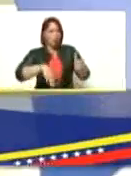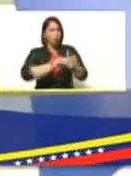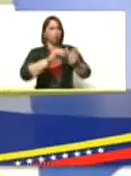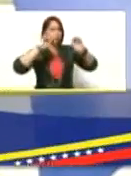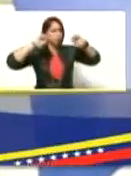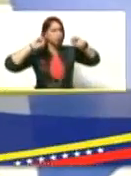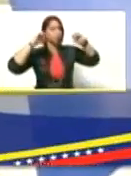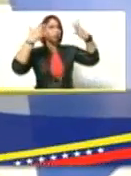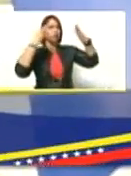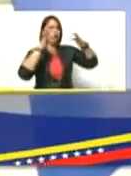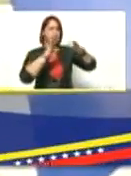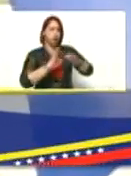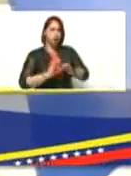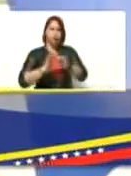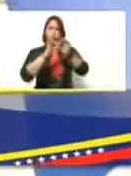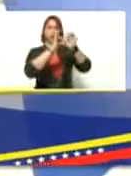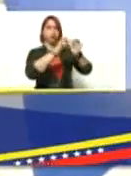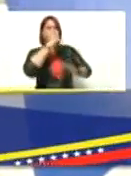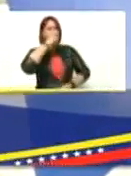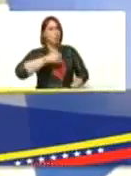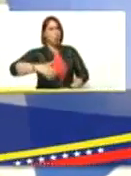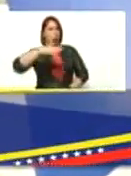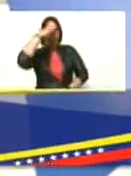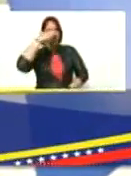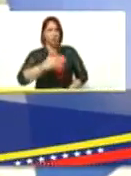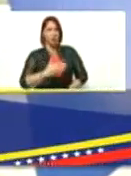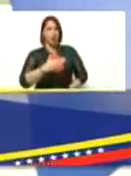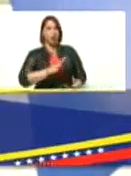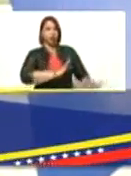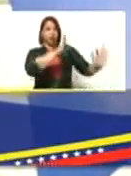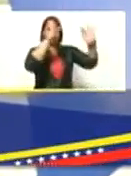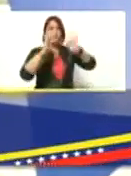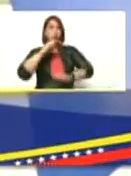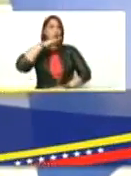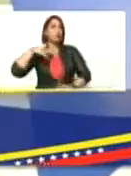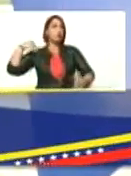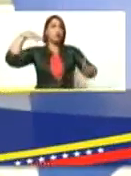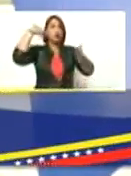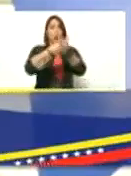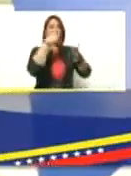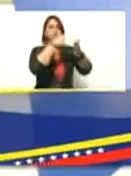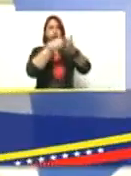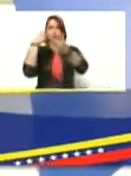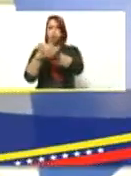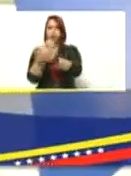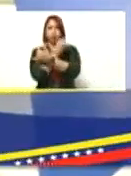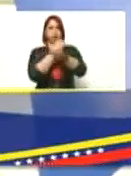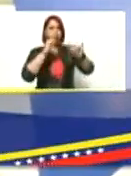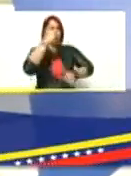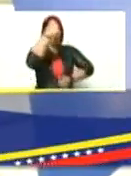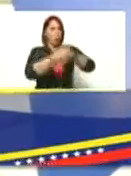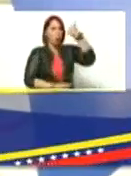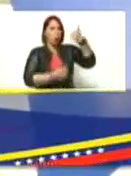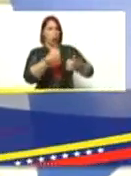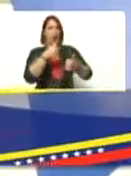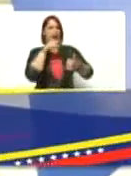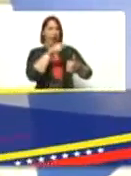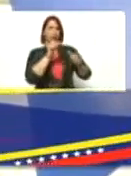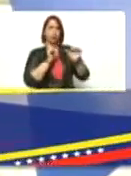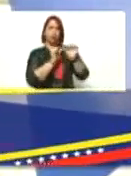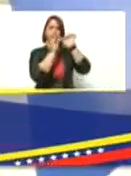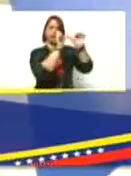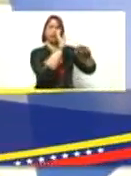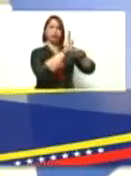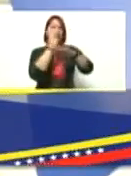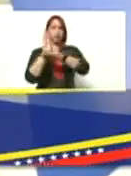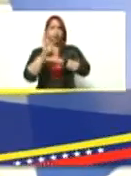Reivindicamos la unión cívico-militar como herencia histórica en la lucha por la independencia, la cual ha sido sostenida a